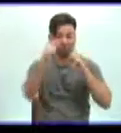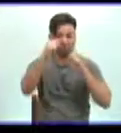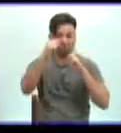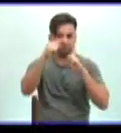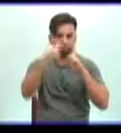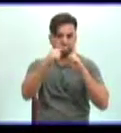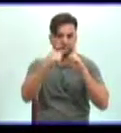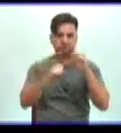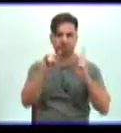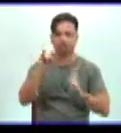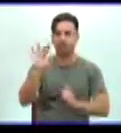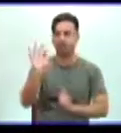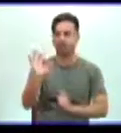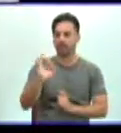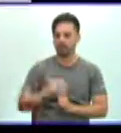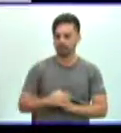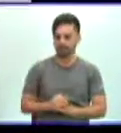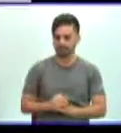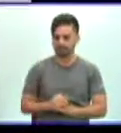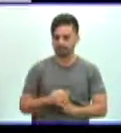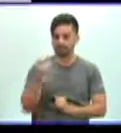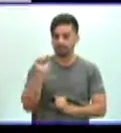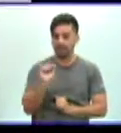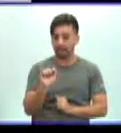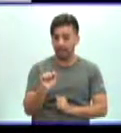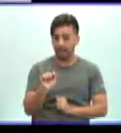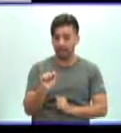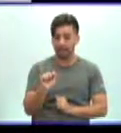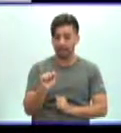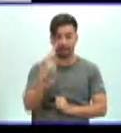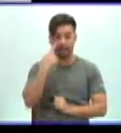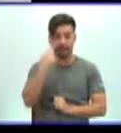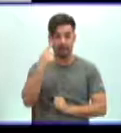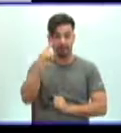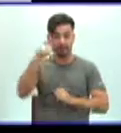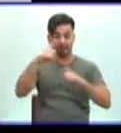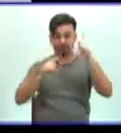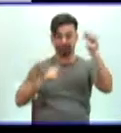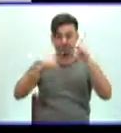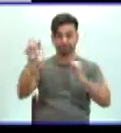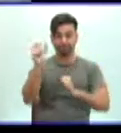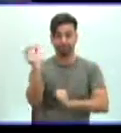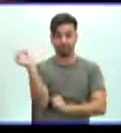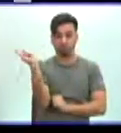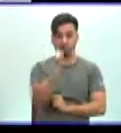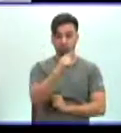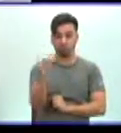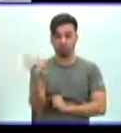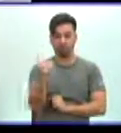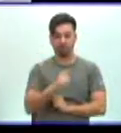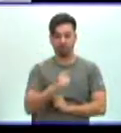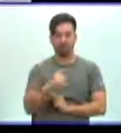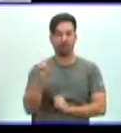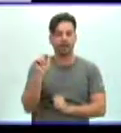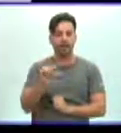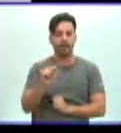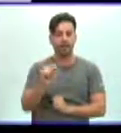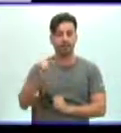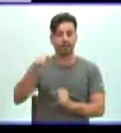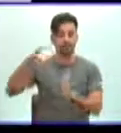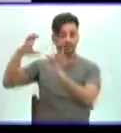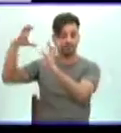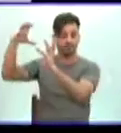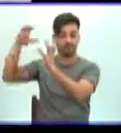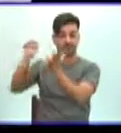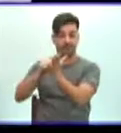cero. En esta capa se producen las estrellas fugaces. Estas son meteoritos procedentes del espacio que al entrar en contacto